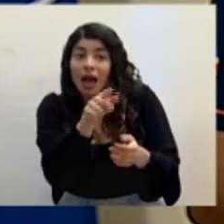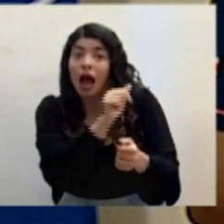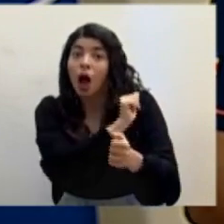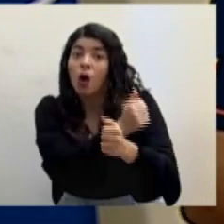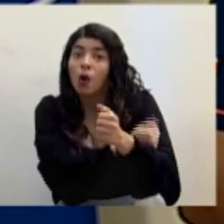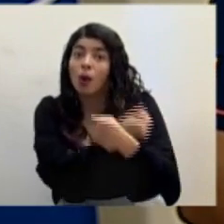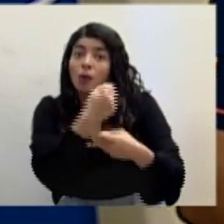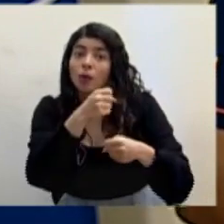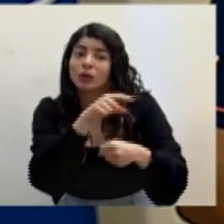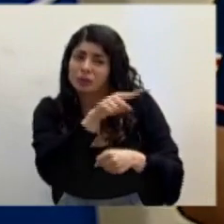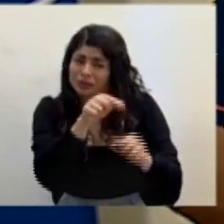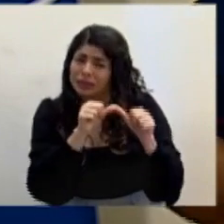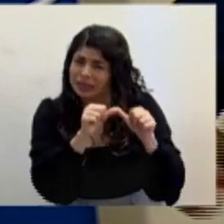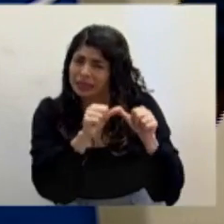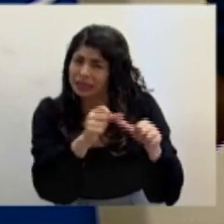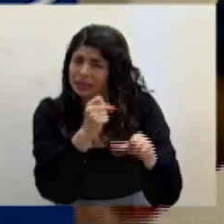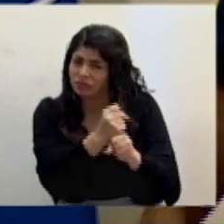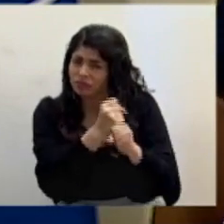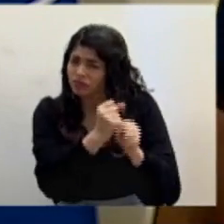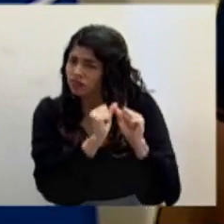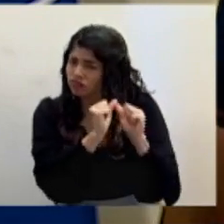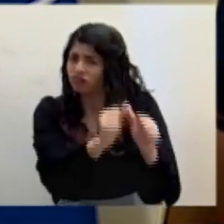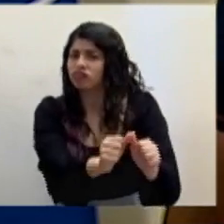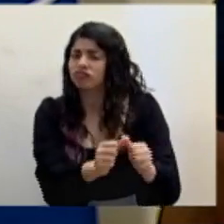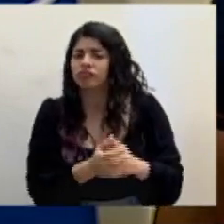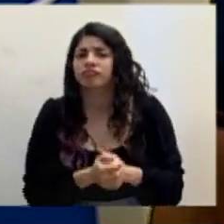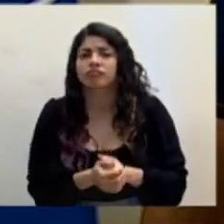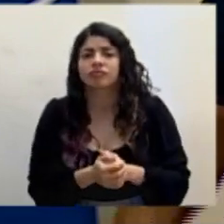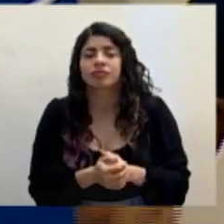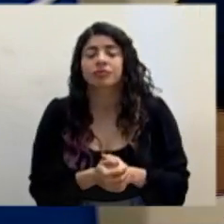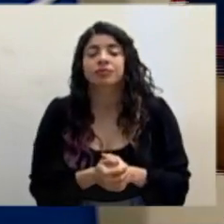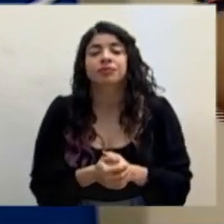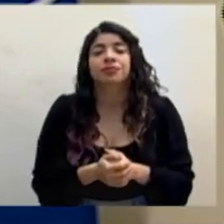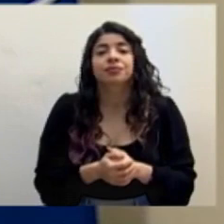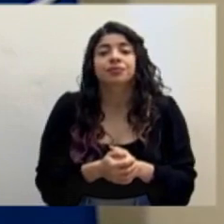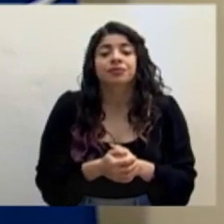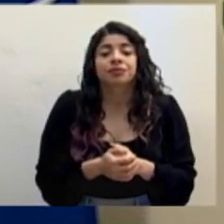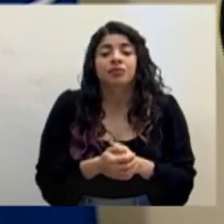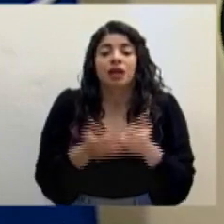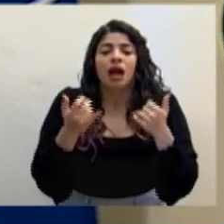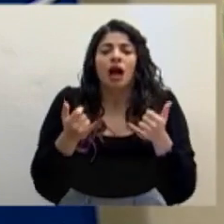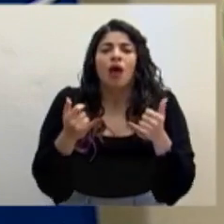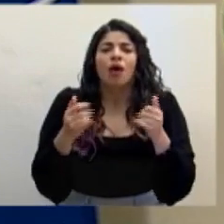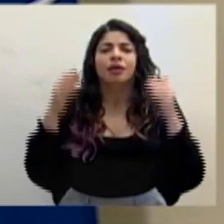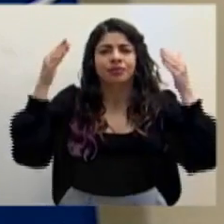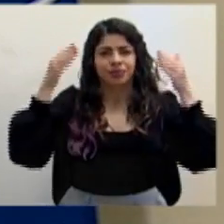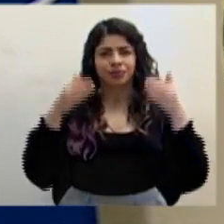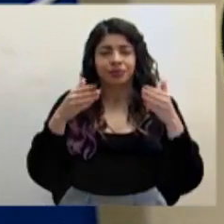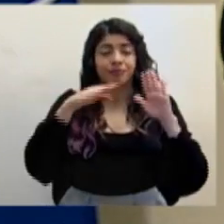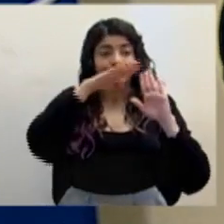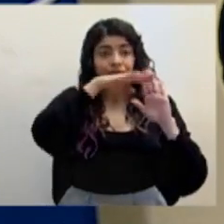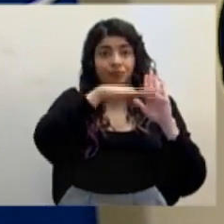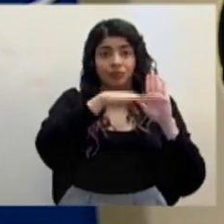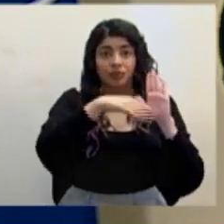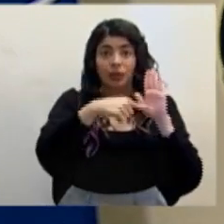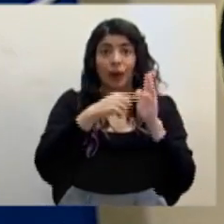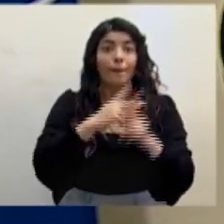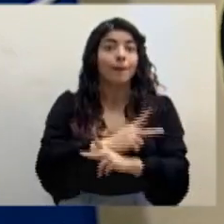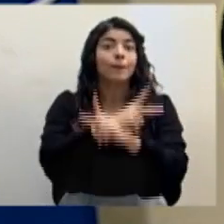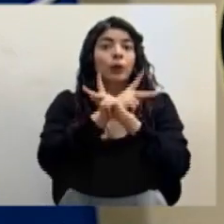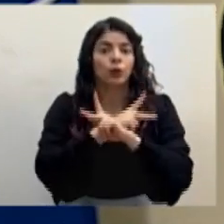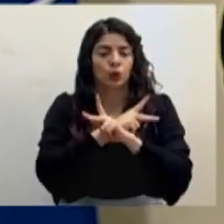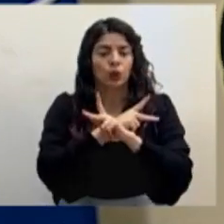mantener ese esquema de trabajo permanente. En términos de la aplicación de medidas de